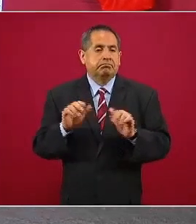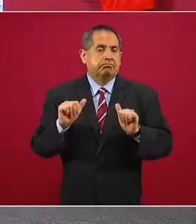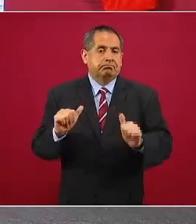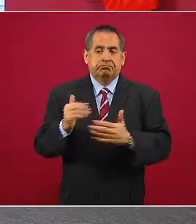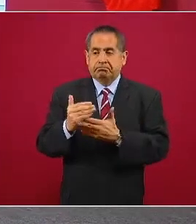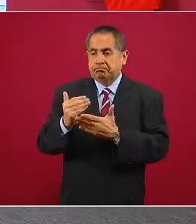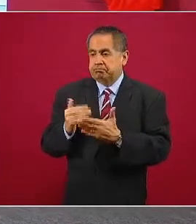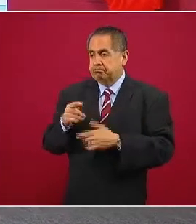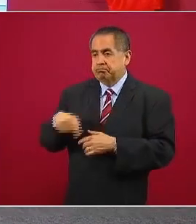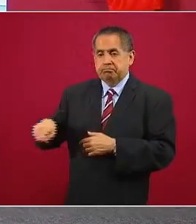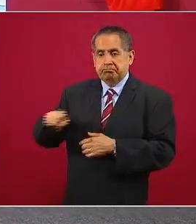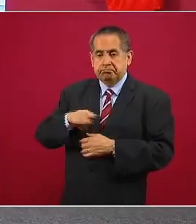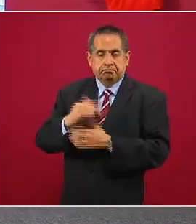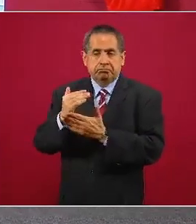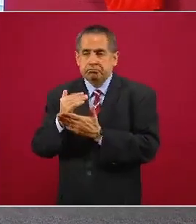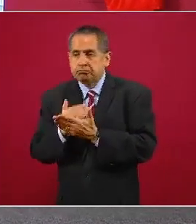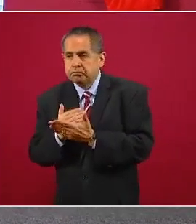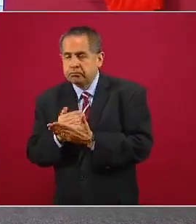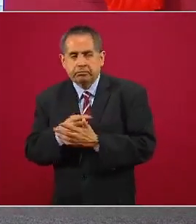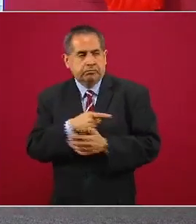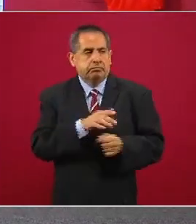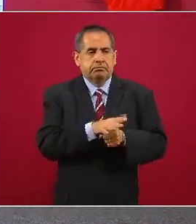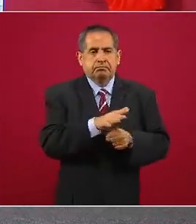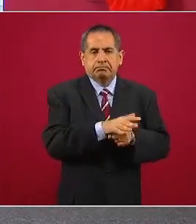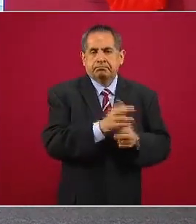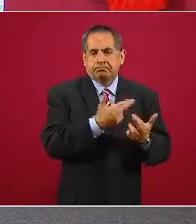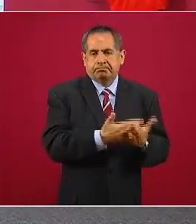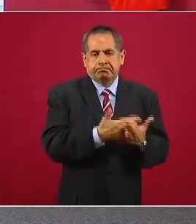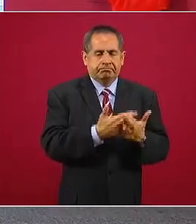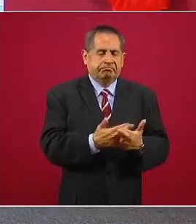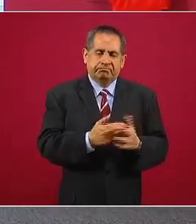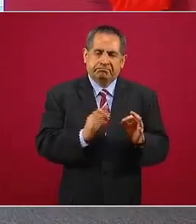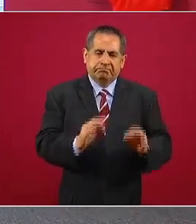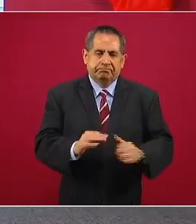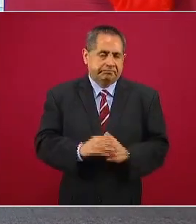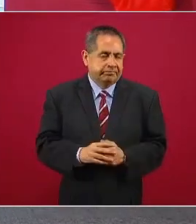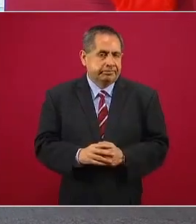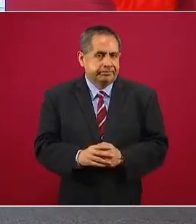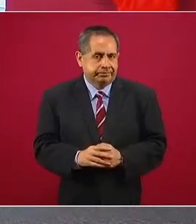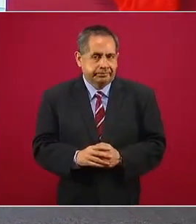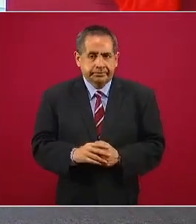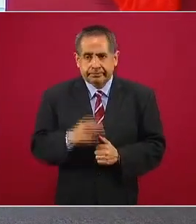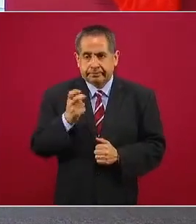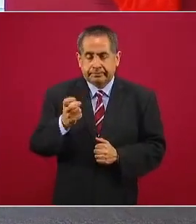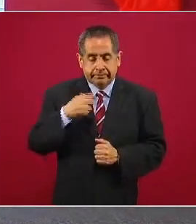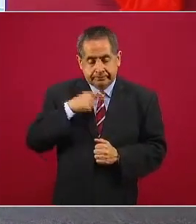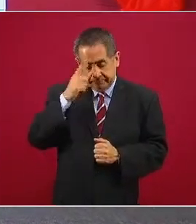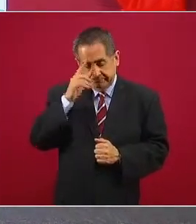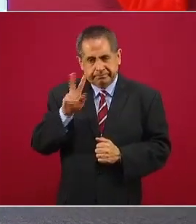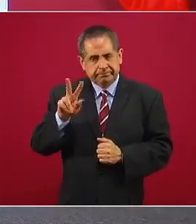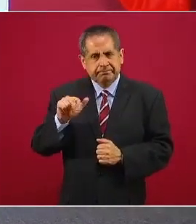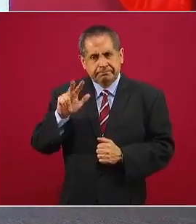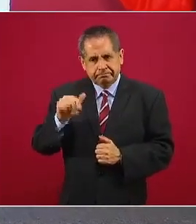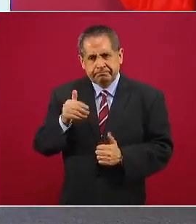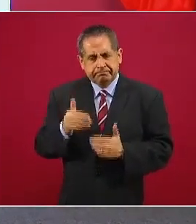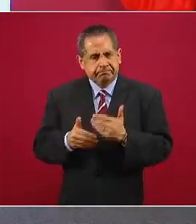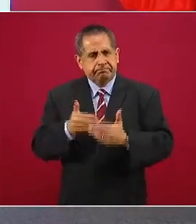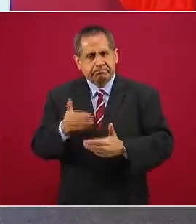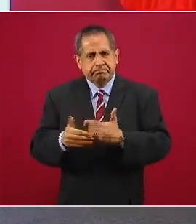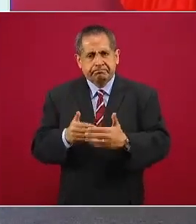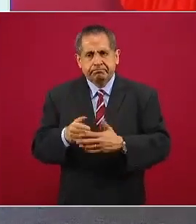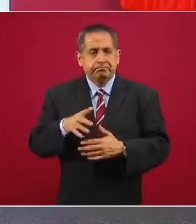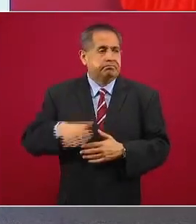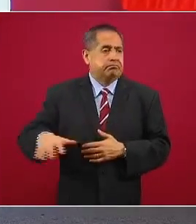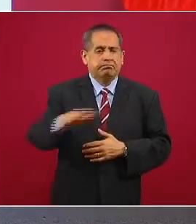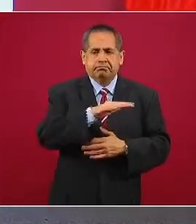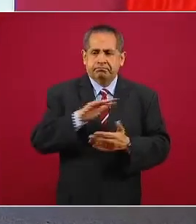respondido, no hubiese sido suficiente. Entonces, ya ahí vamos, y muchas